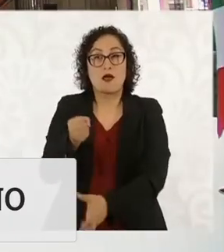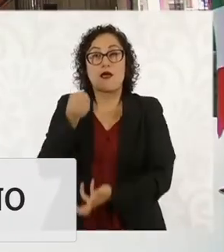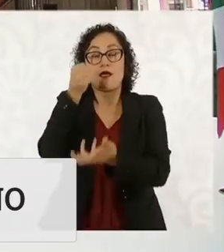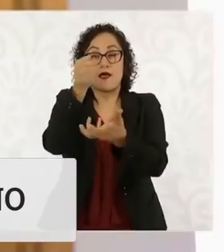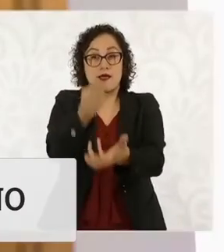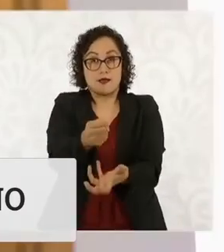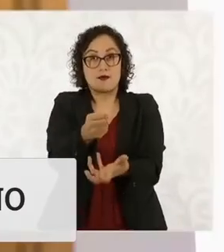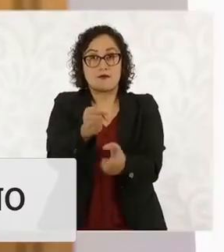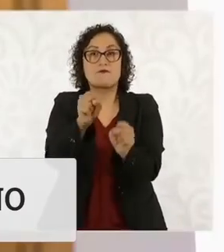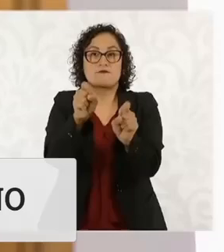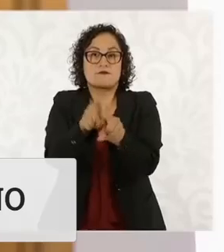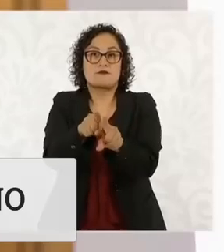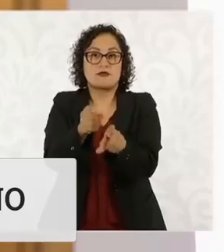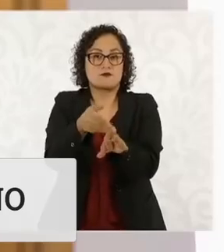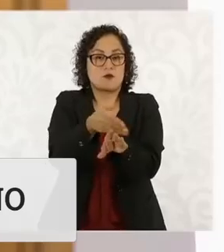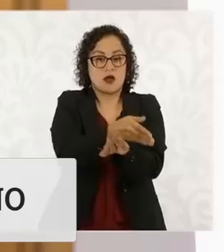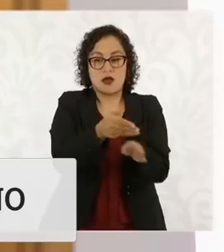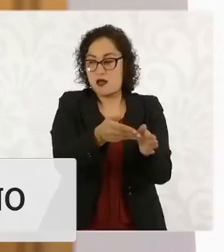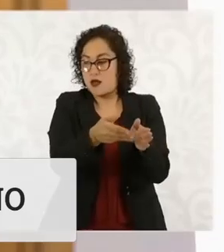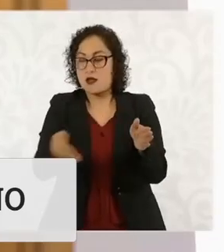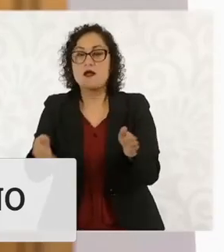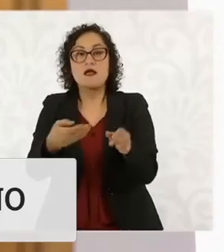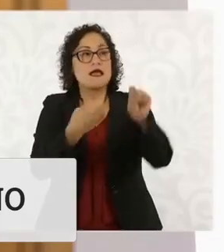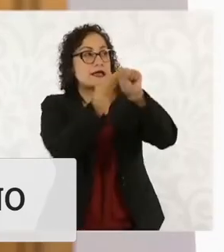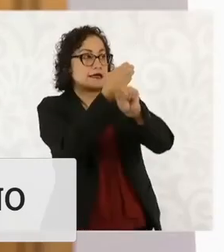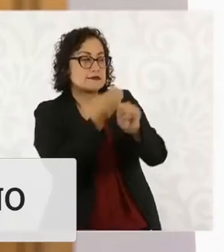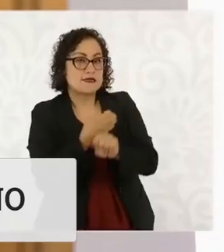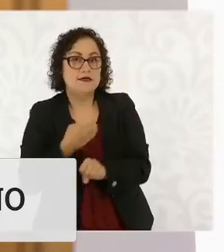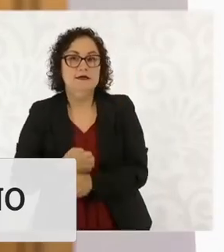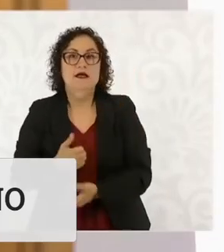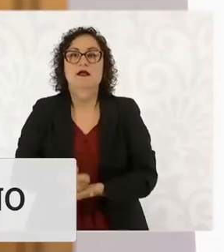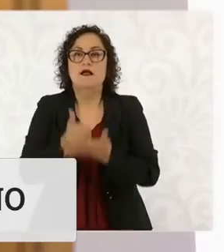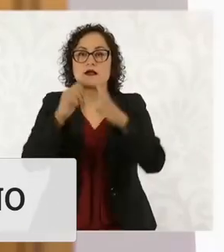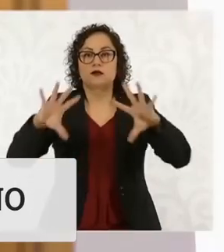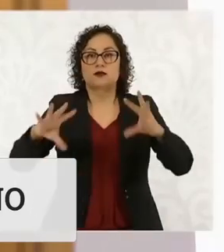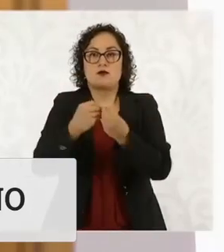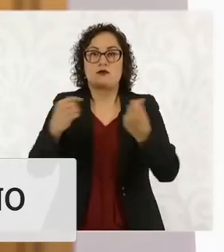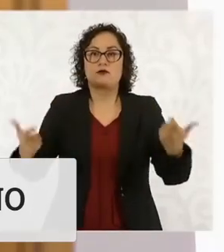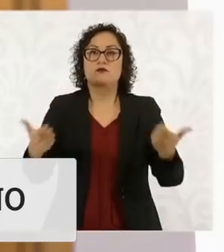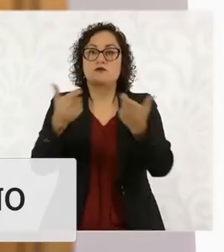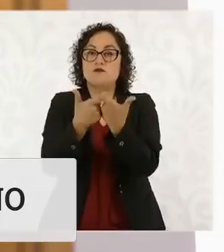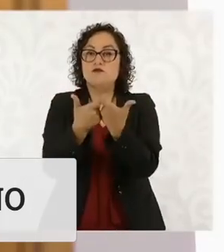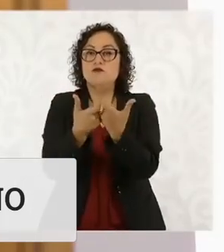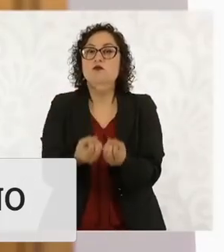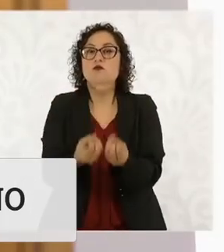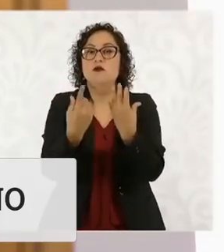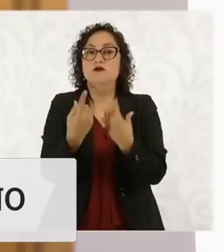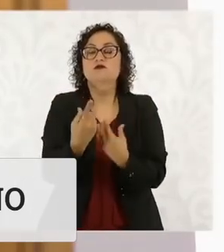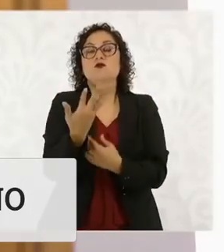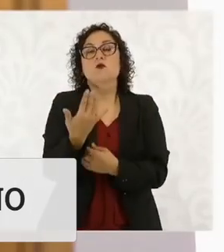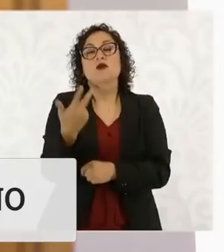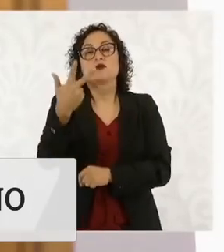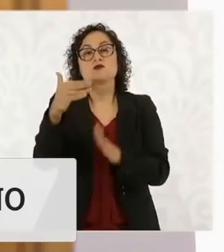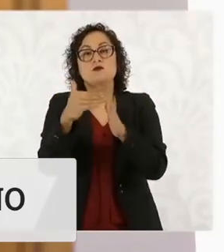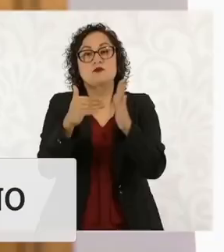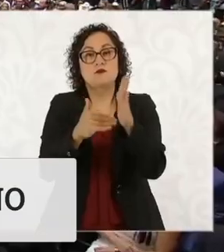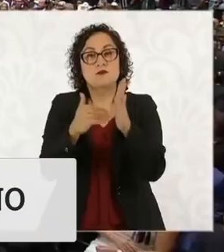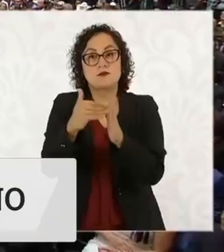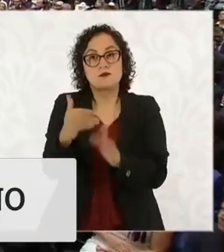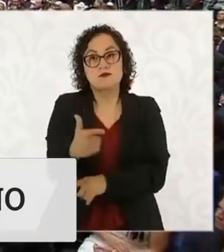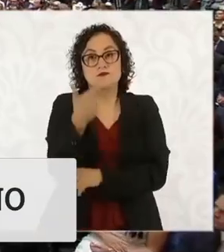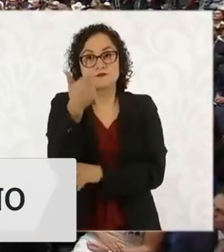incluyendo las obras realizadas en coordinación con estados y municipios, asciende a 58,000 millones de